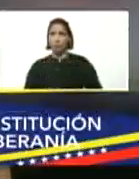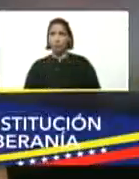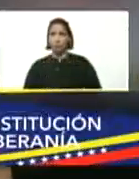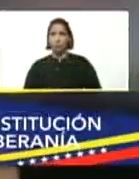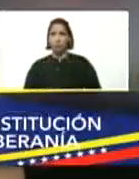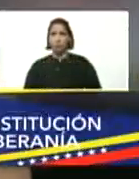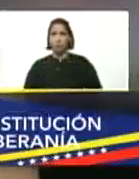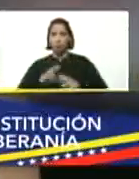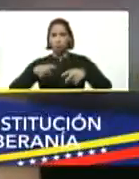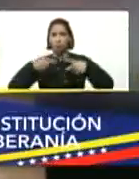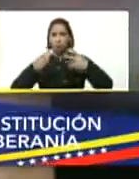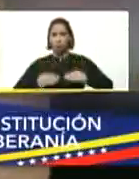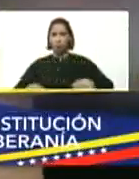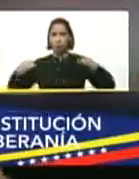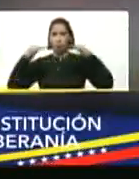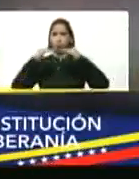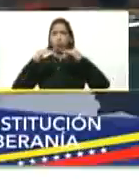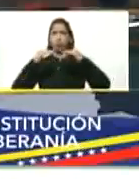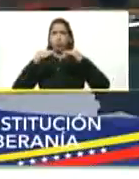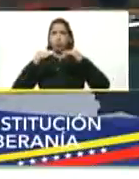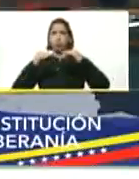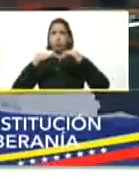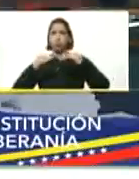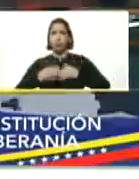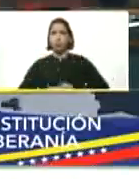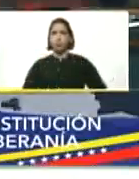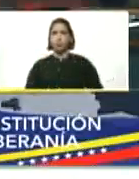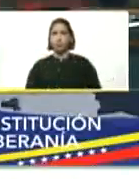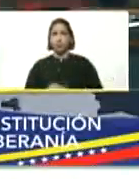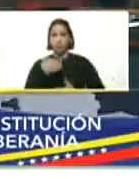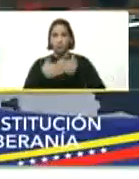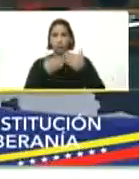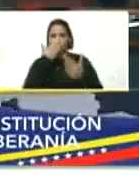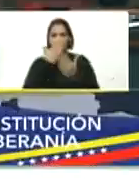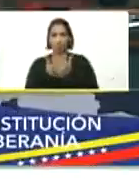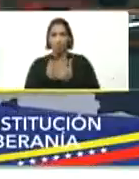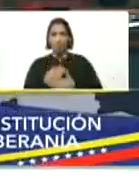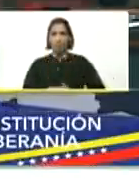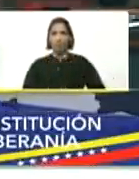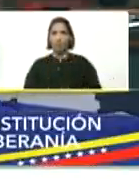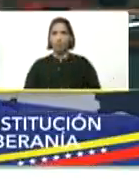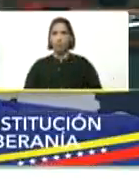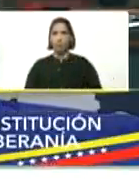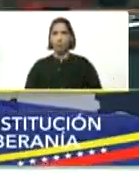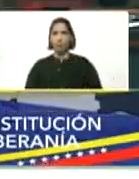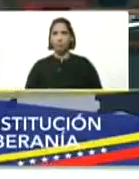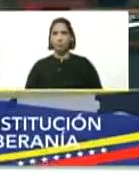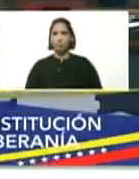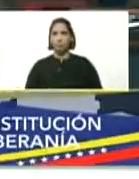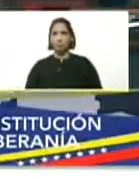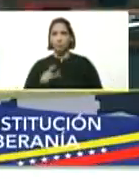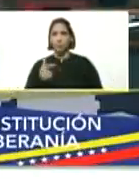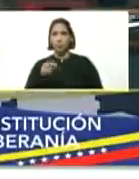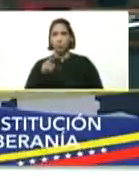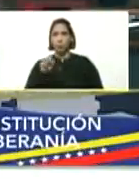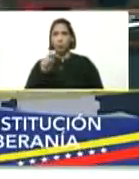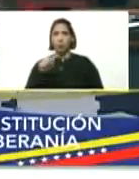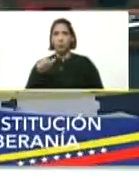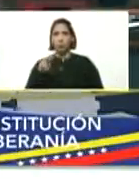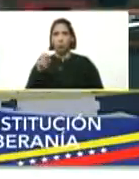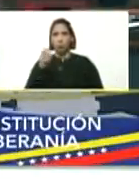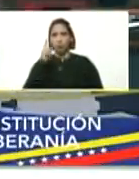Iba la vanguardia. Iba la vanguardia. Adelante, la vanguardia. Como está Gustavo Pereira en este libro,